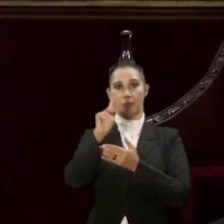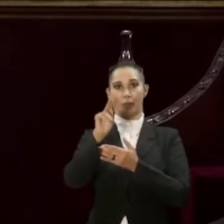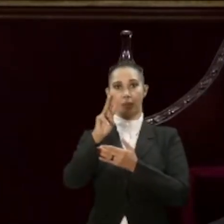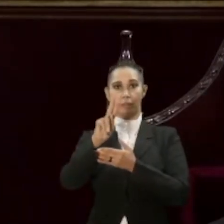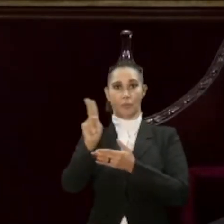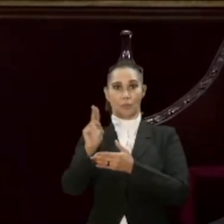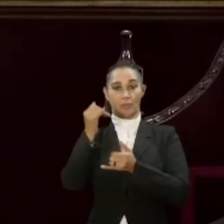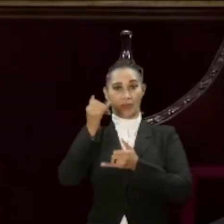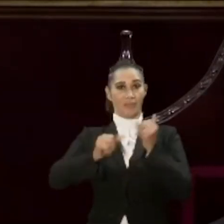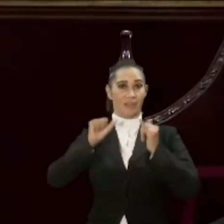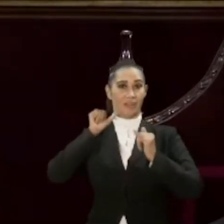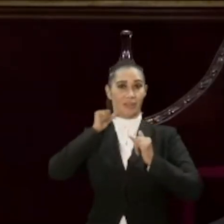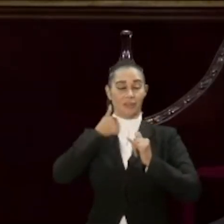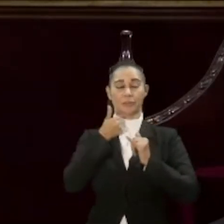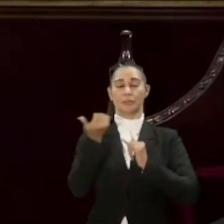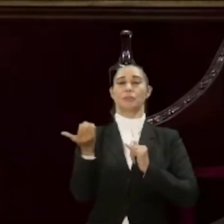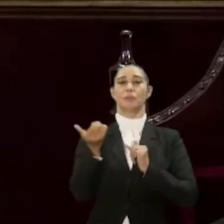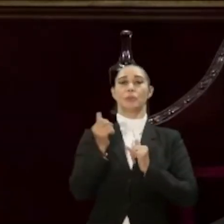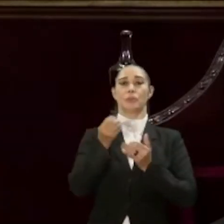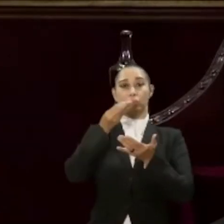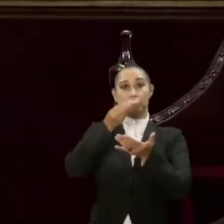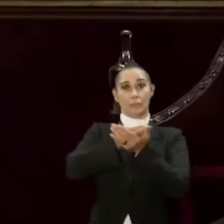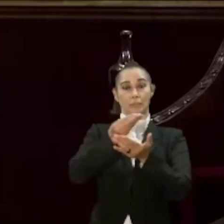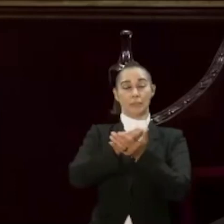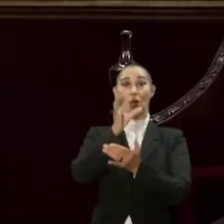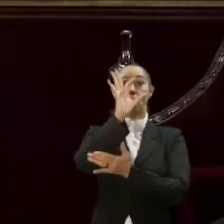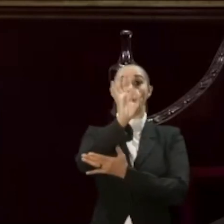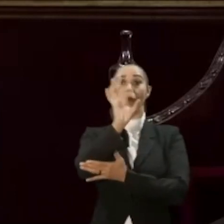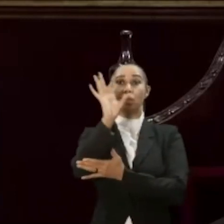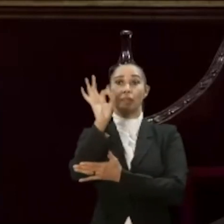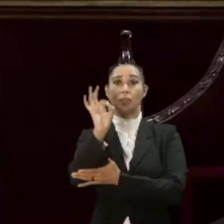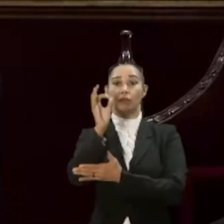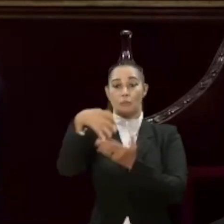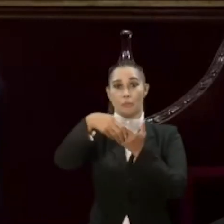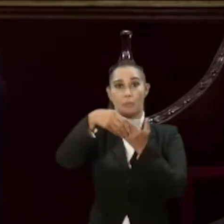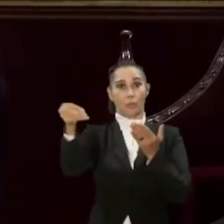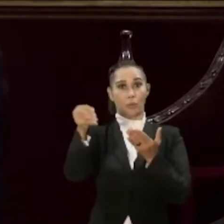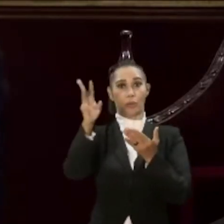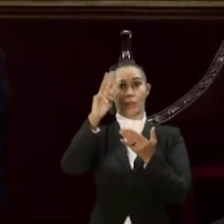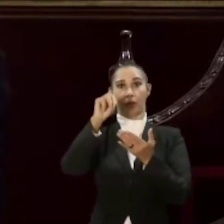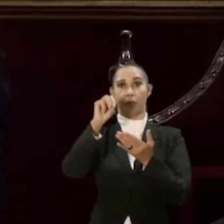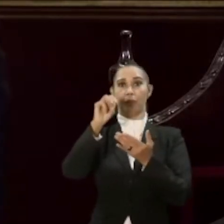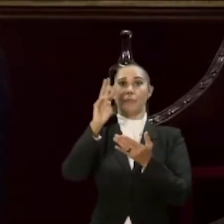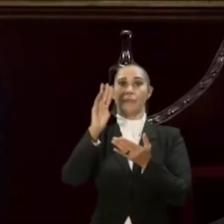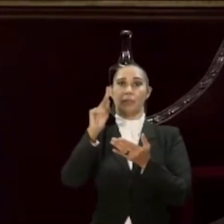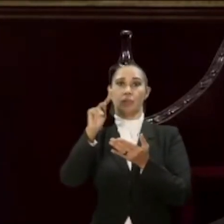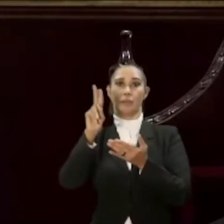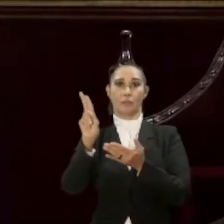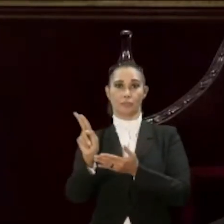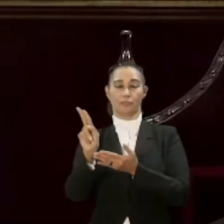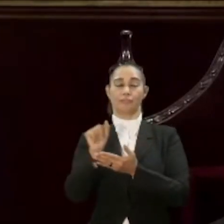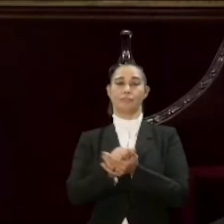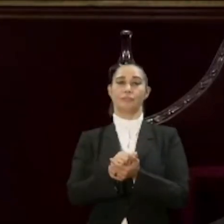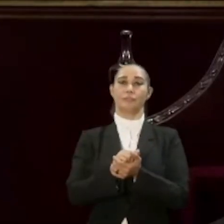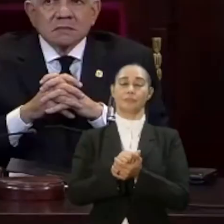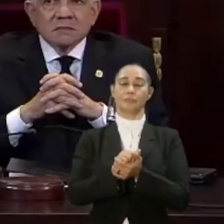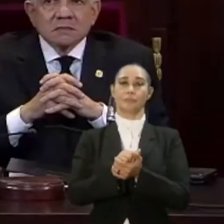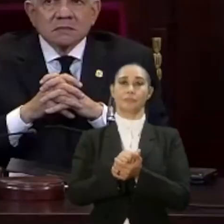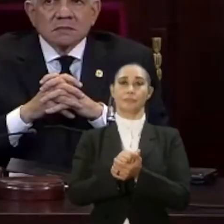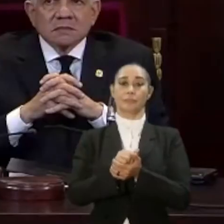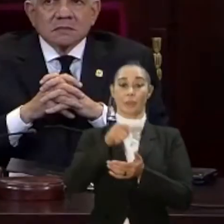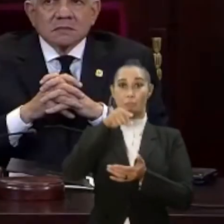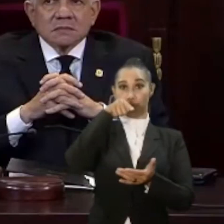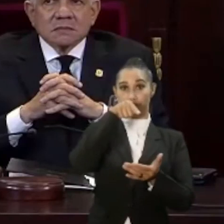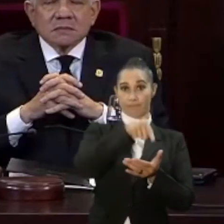finales de agosto había alcanzado la cota de los 99 dólares MBTU según el marcador europeo de precios. Por